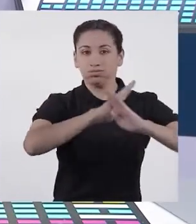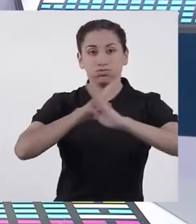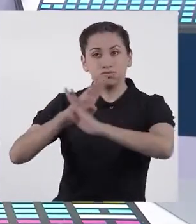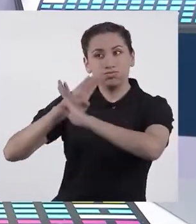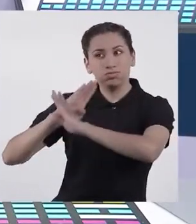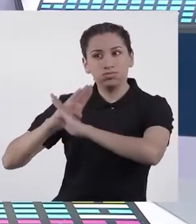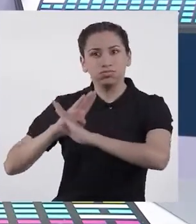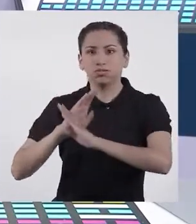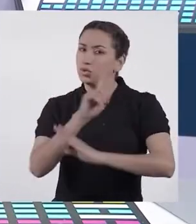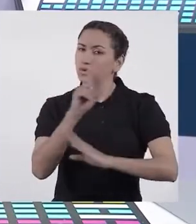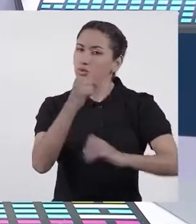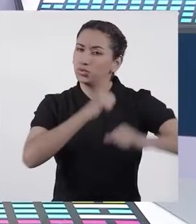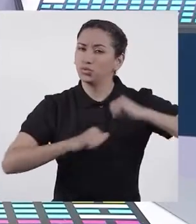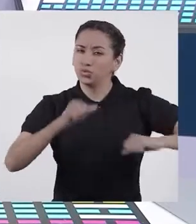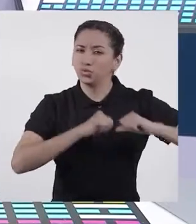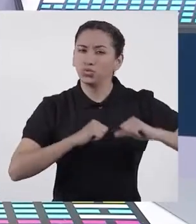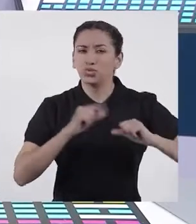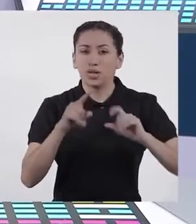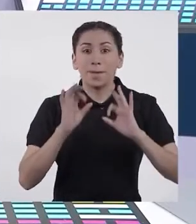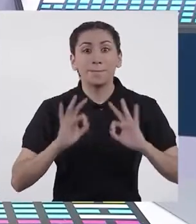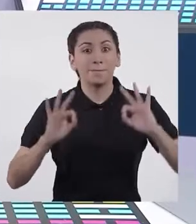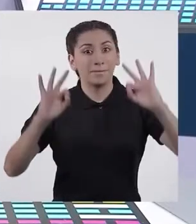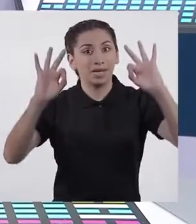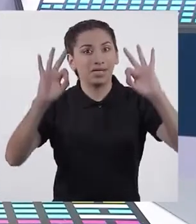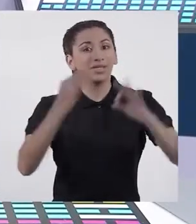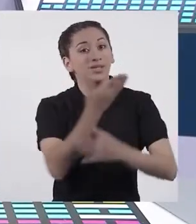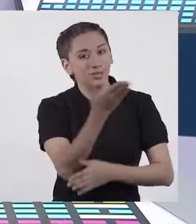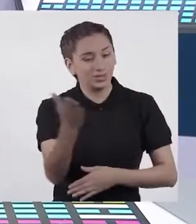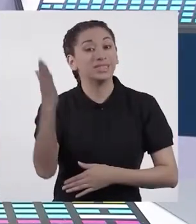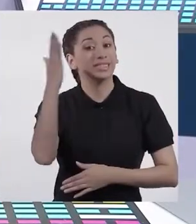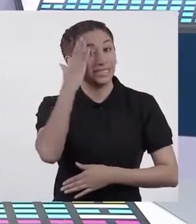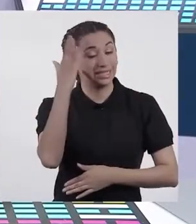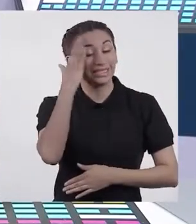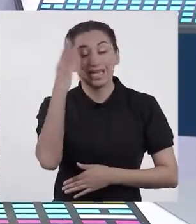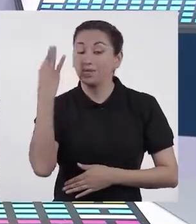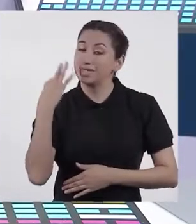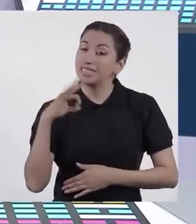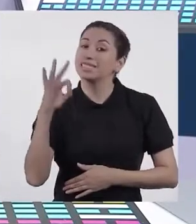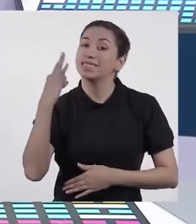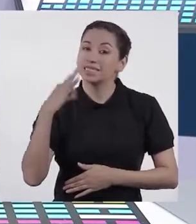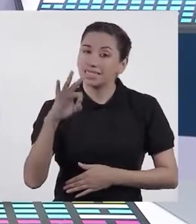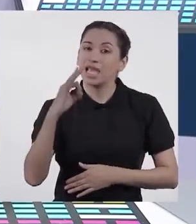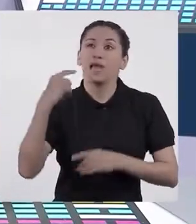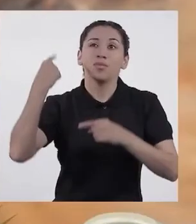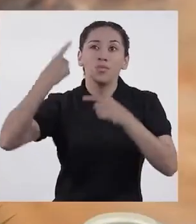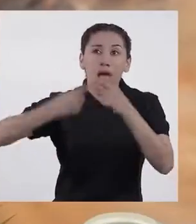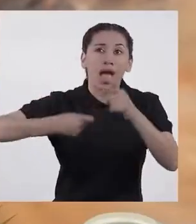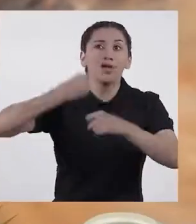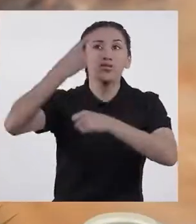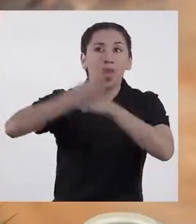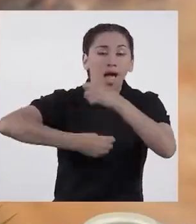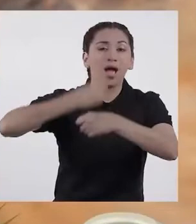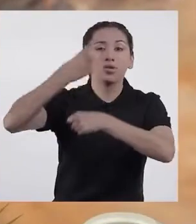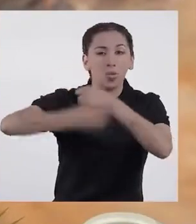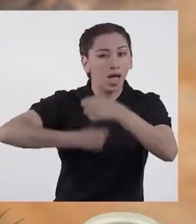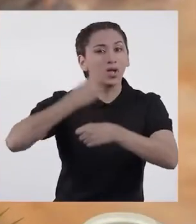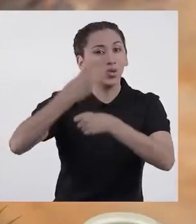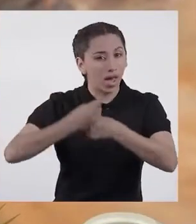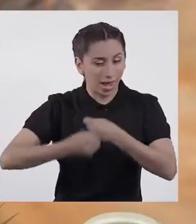para evitar sufrir las consecuencias de eso que sabemos que siempre ocurre.